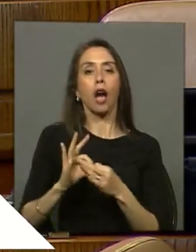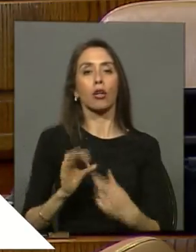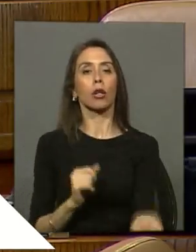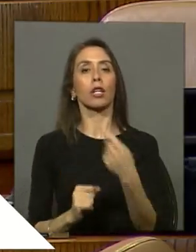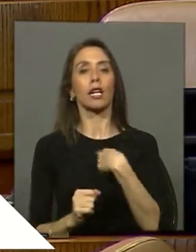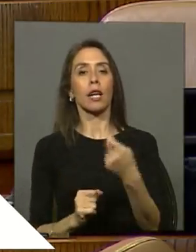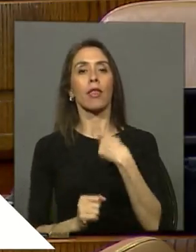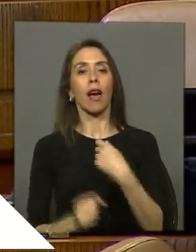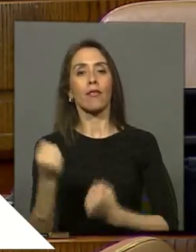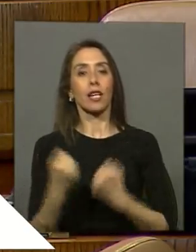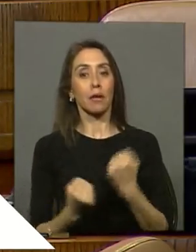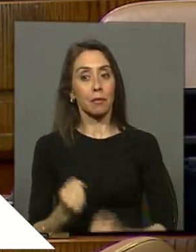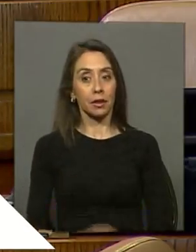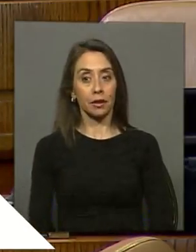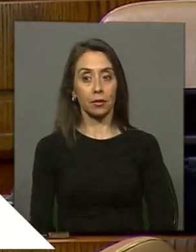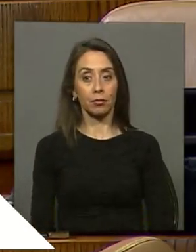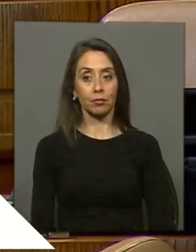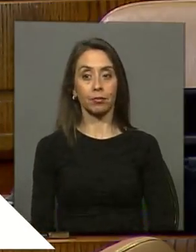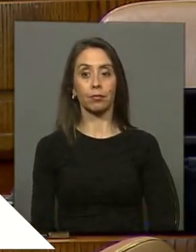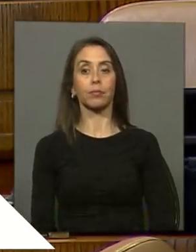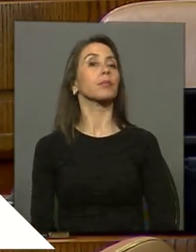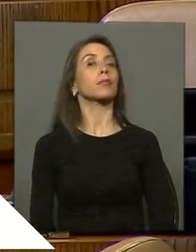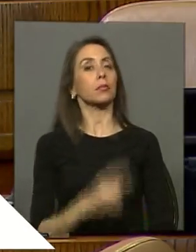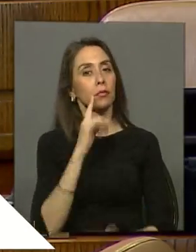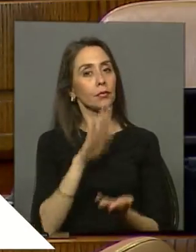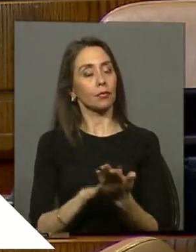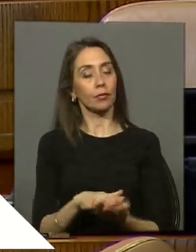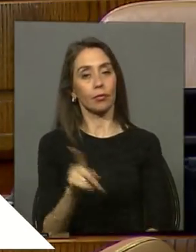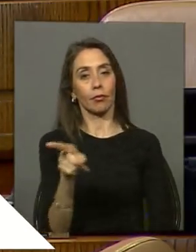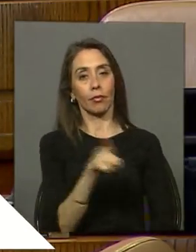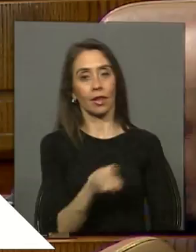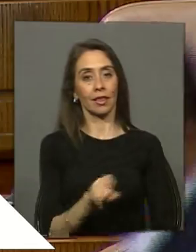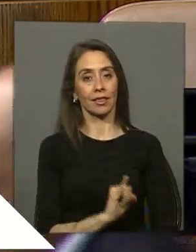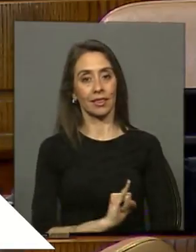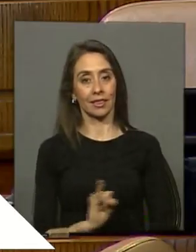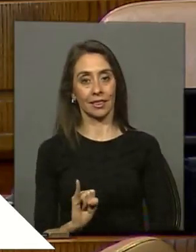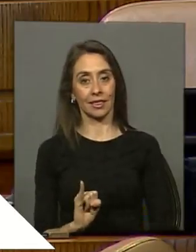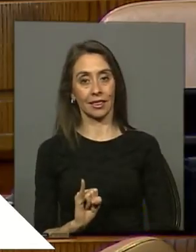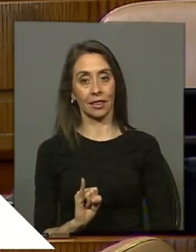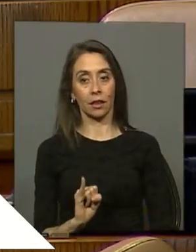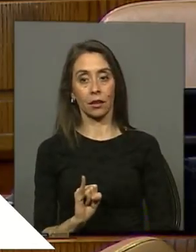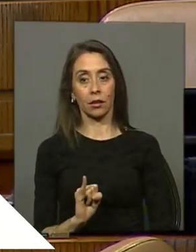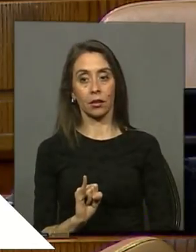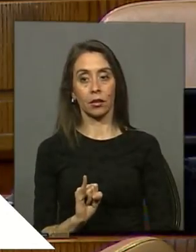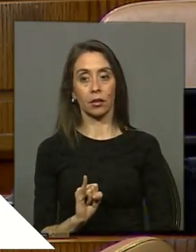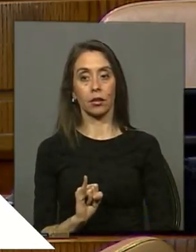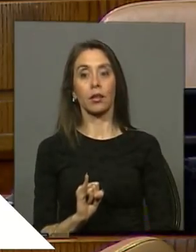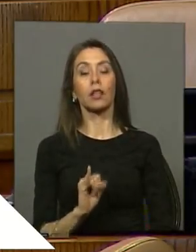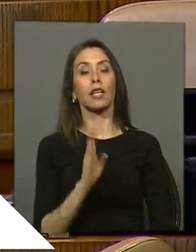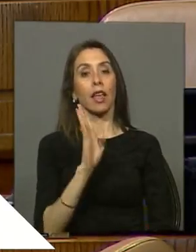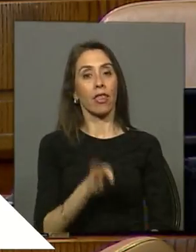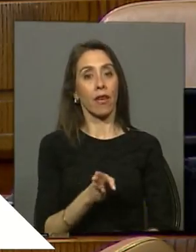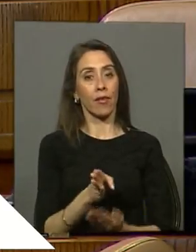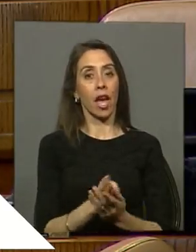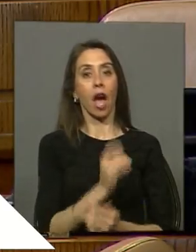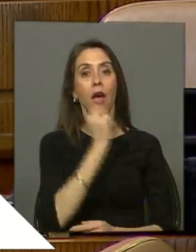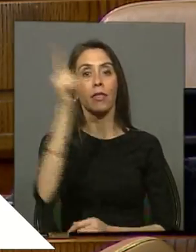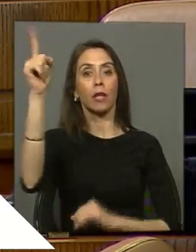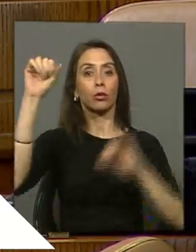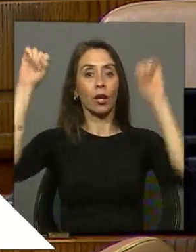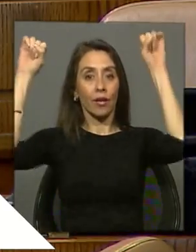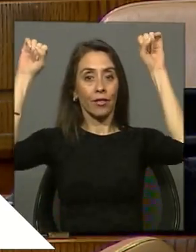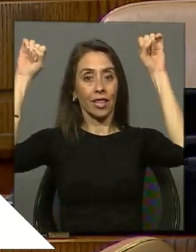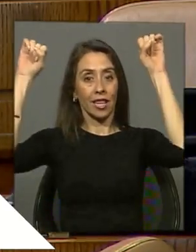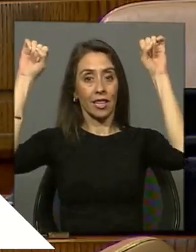entregaban y por lo tanto es evidente que el servicio de impuestos internos no solamente debió haber denunciado al ministerio público